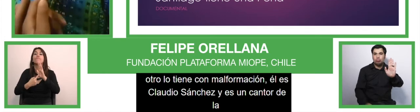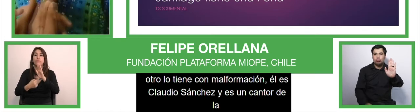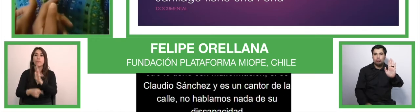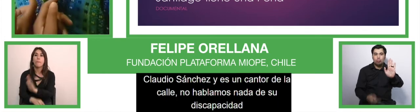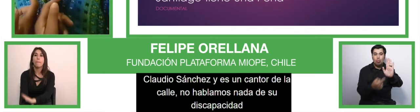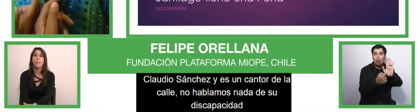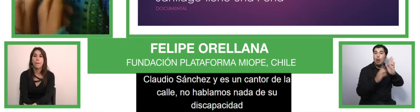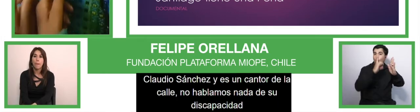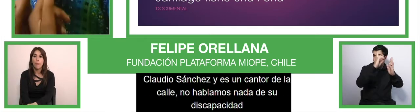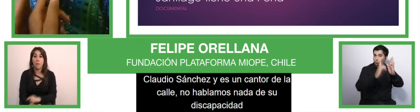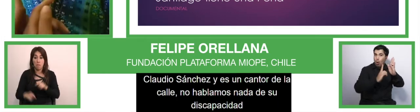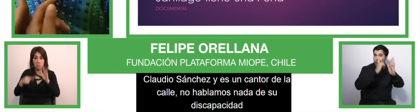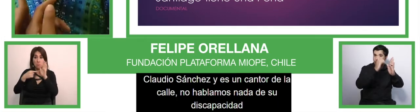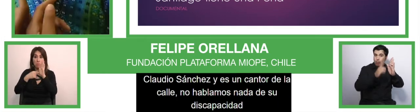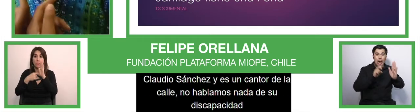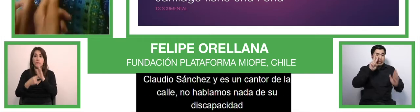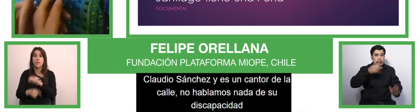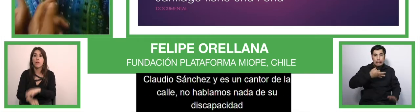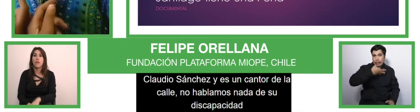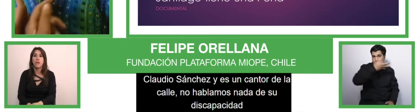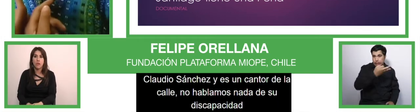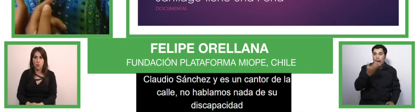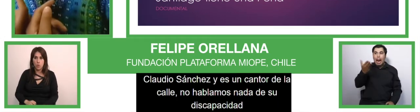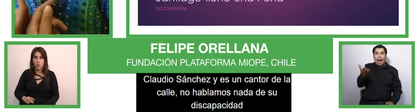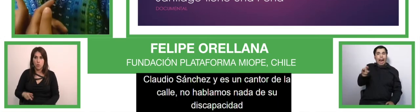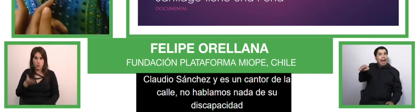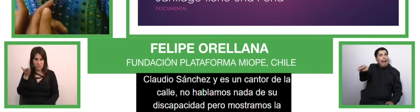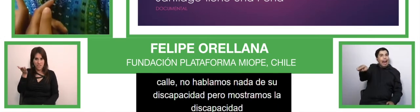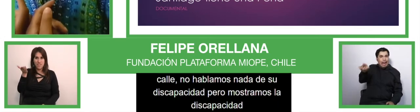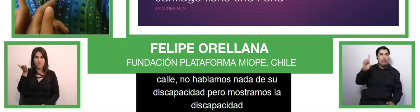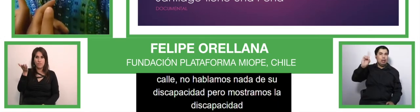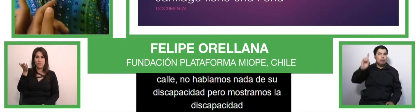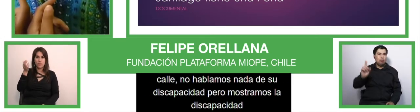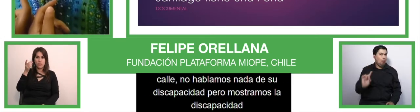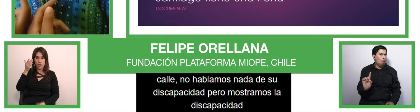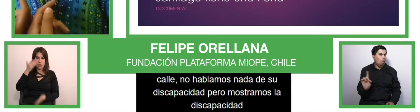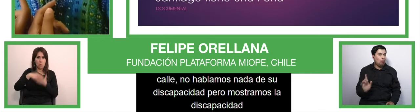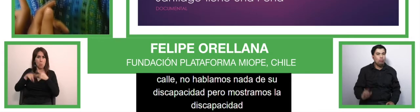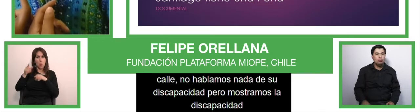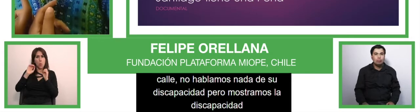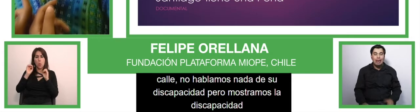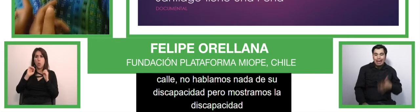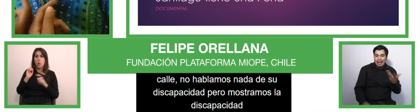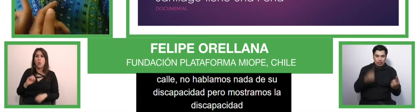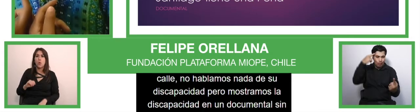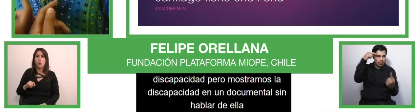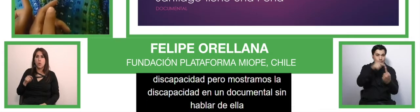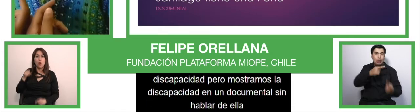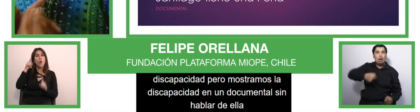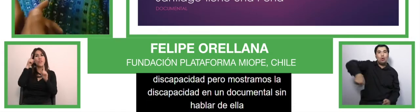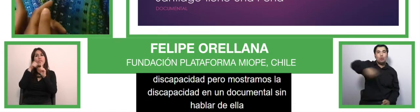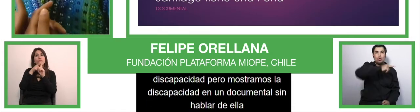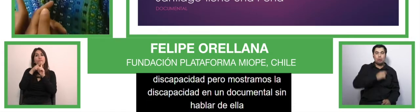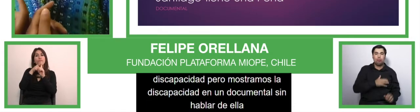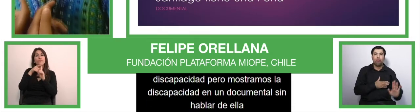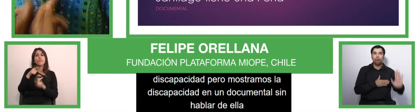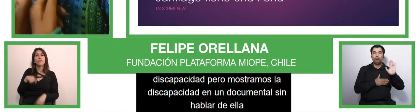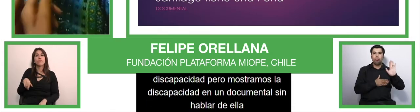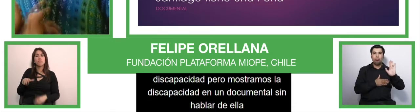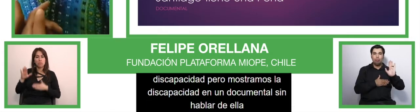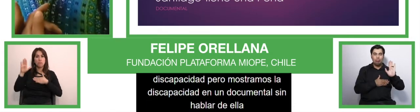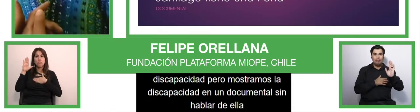en un documental sin hablar de ella. Y ese es el objetivo que nos hemos colocado nosotros dentro de Plataforma